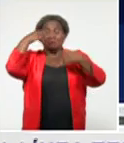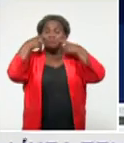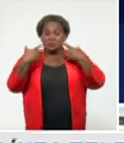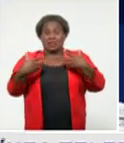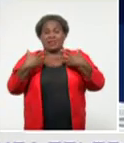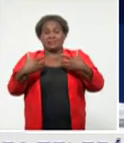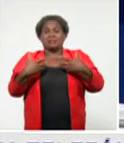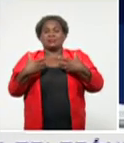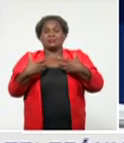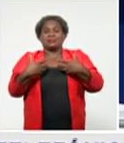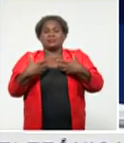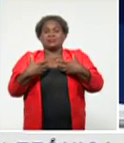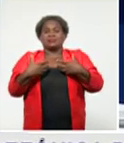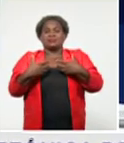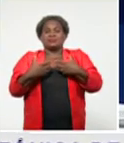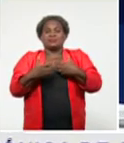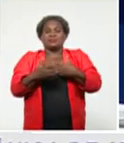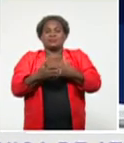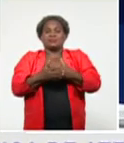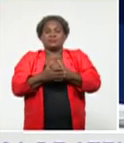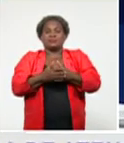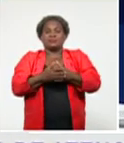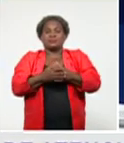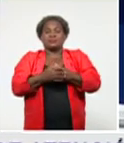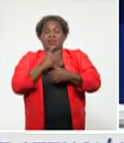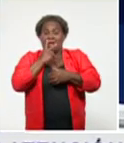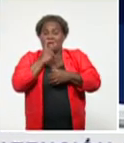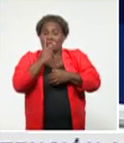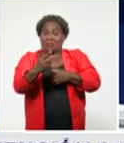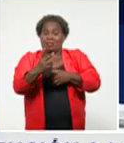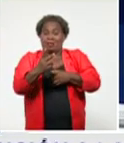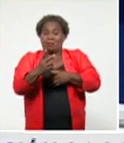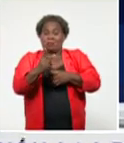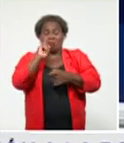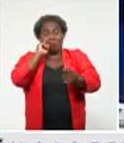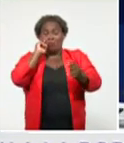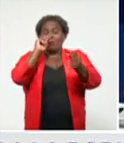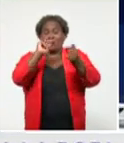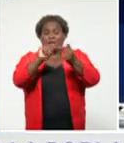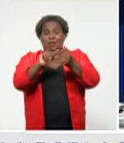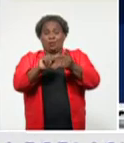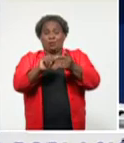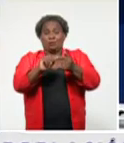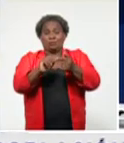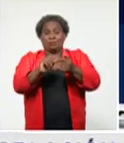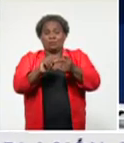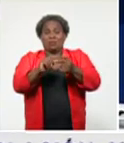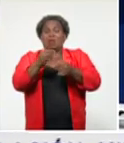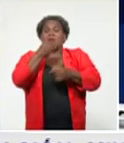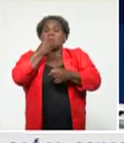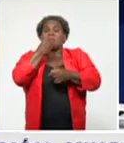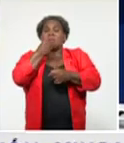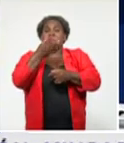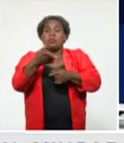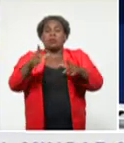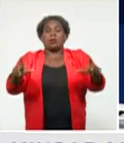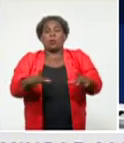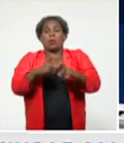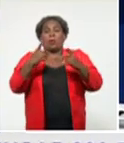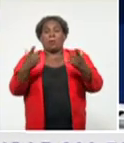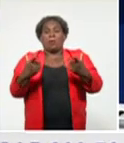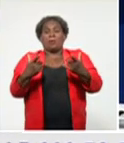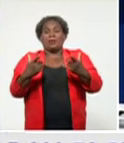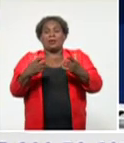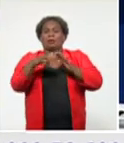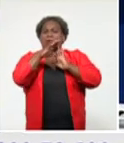llevemos de la mano con el objetivo de poder cumplir con todas las